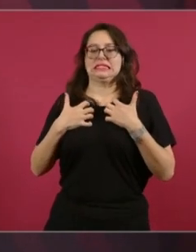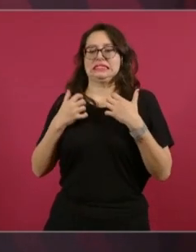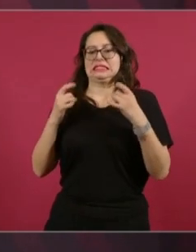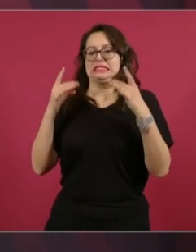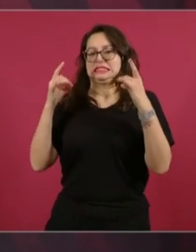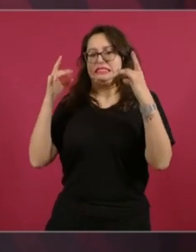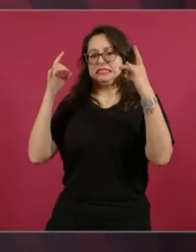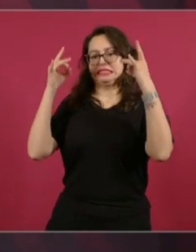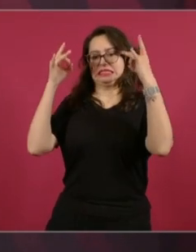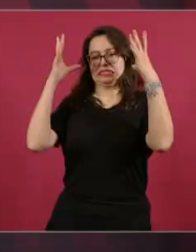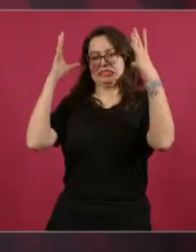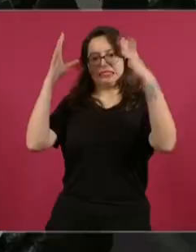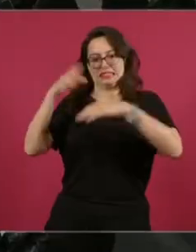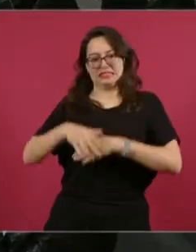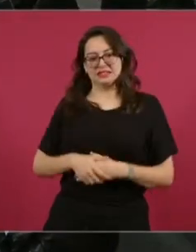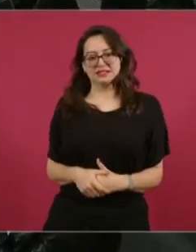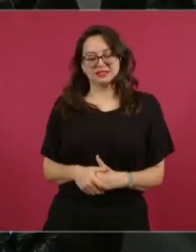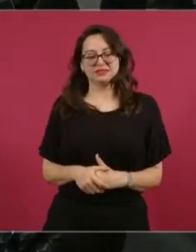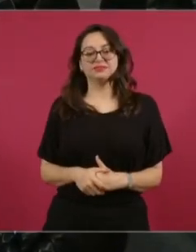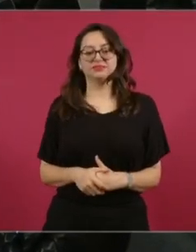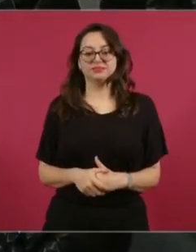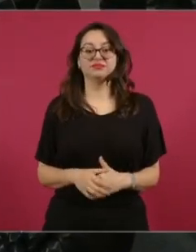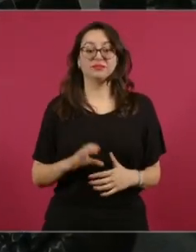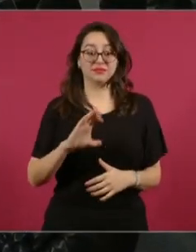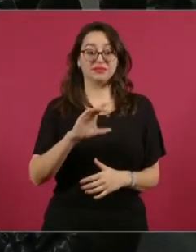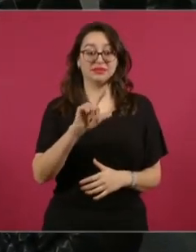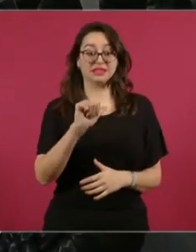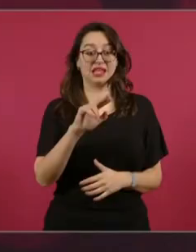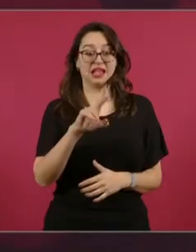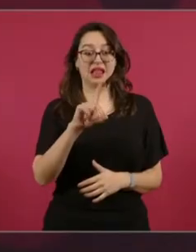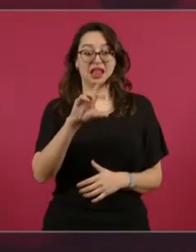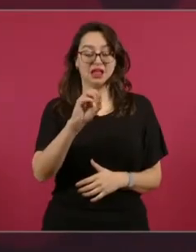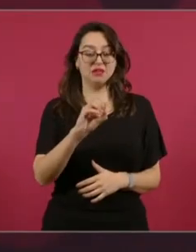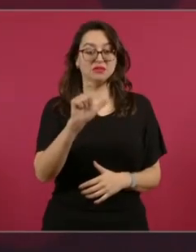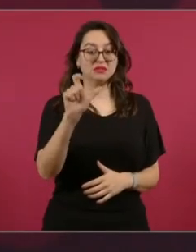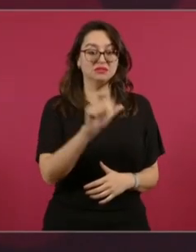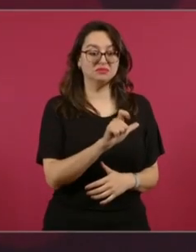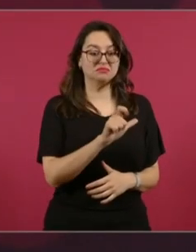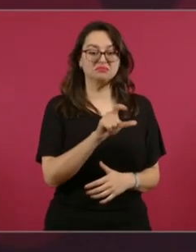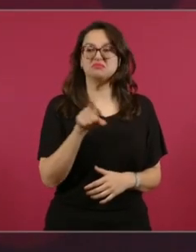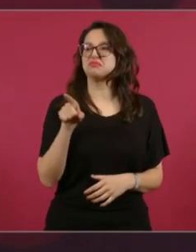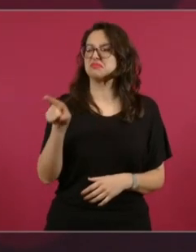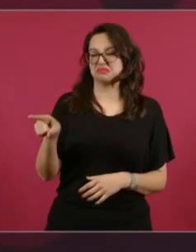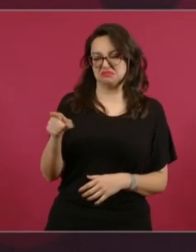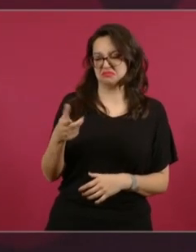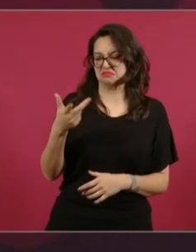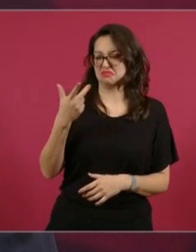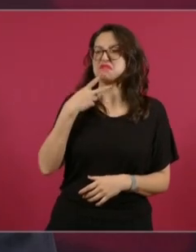son cosas distintas. Y Claudio, papá, no, usted no sabe.